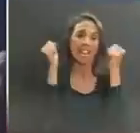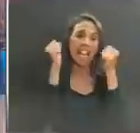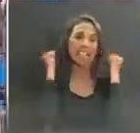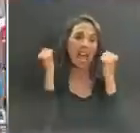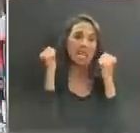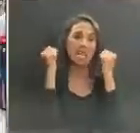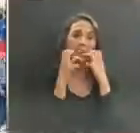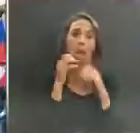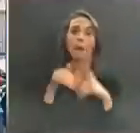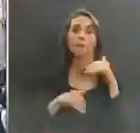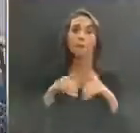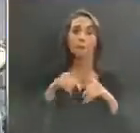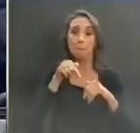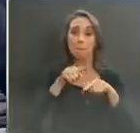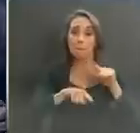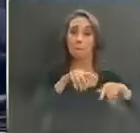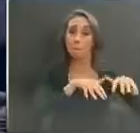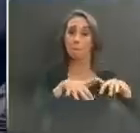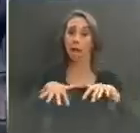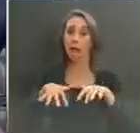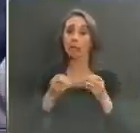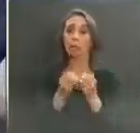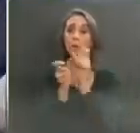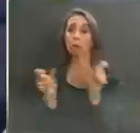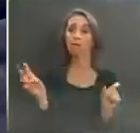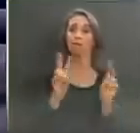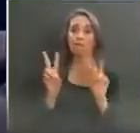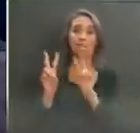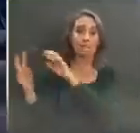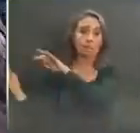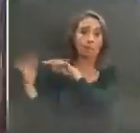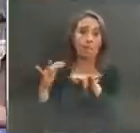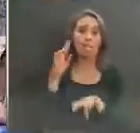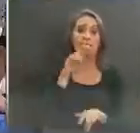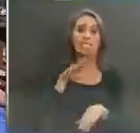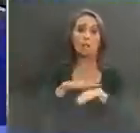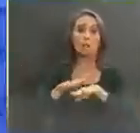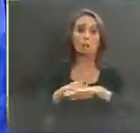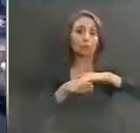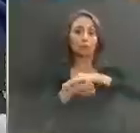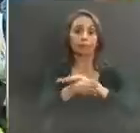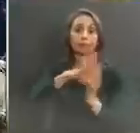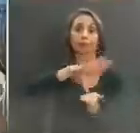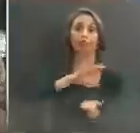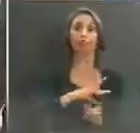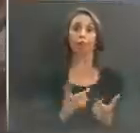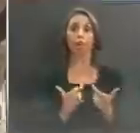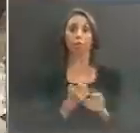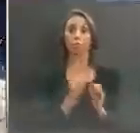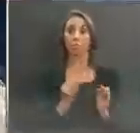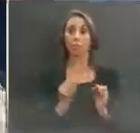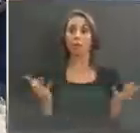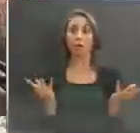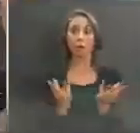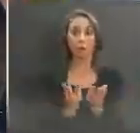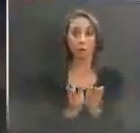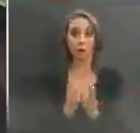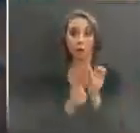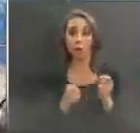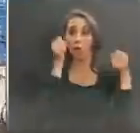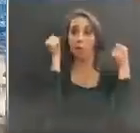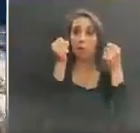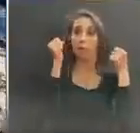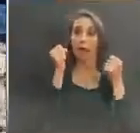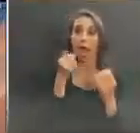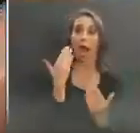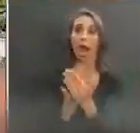la playa habían algunos de los cientos de venezolanos que han llegado irregularmente a Chile. Fue el momento que un reducido número de manifestantes